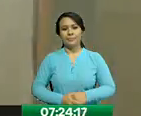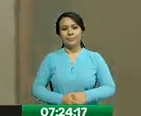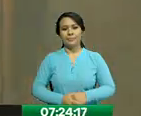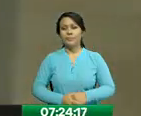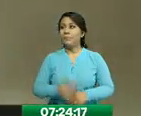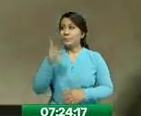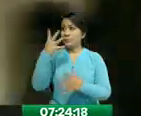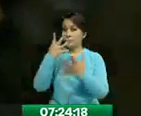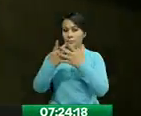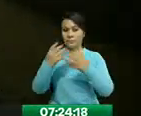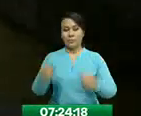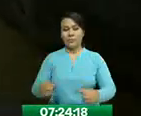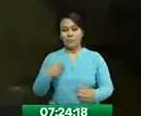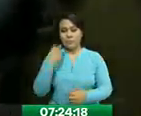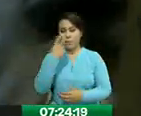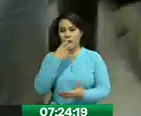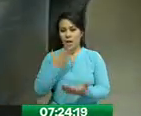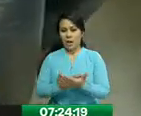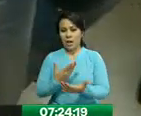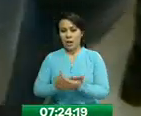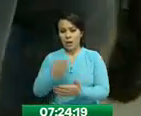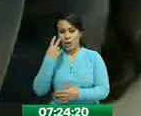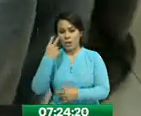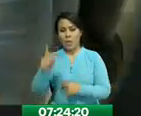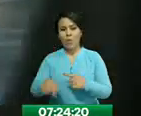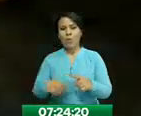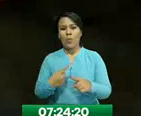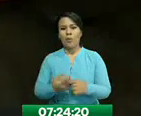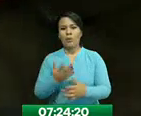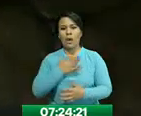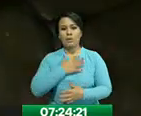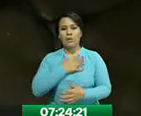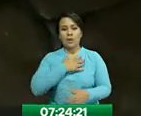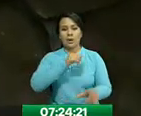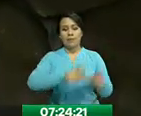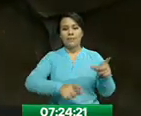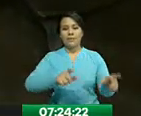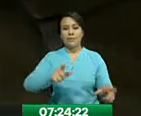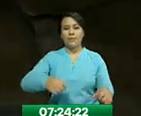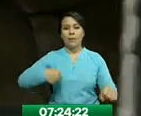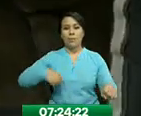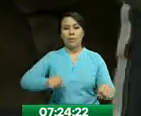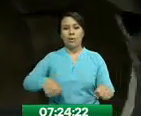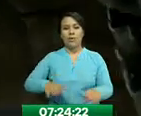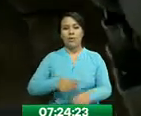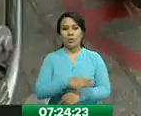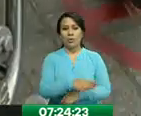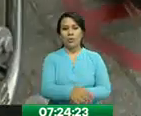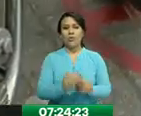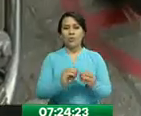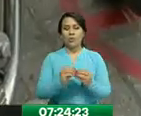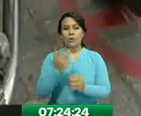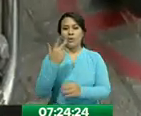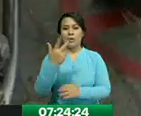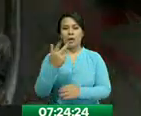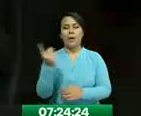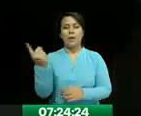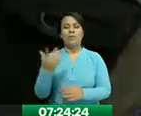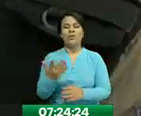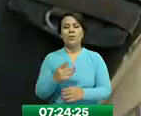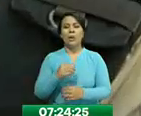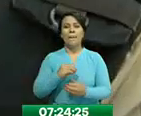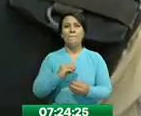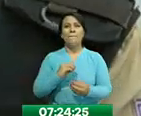Fueron detenidos en delito flagrante justo en el instante en que amedrentaban al conductor de una moto en el bloque 3 de Paraíso de la Flor.